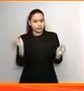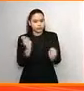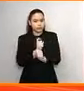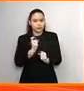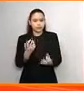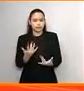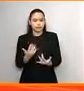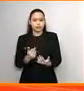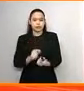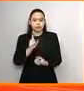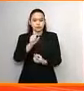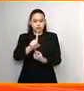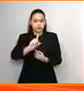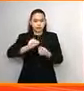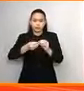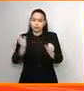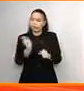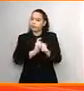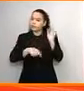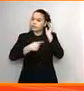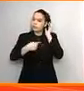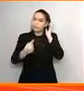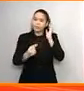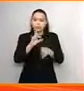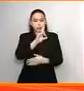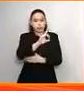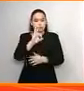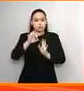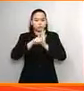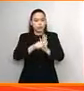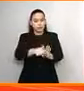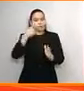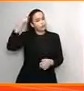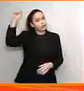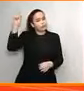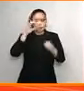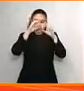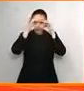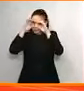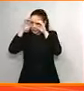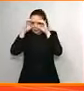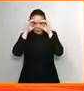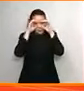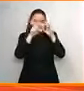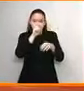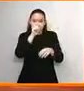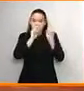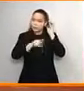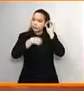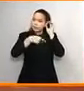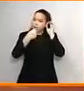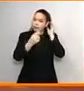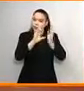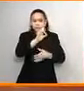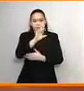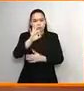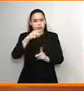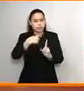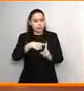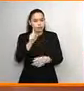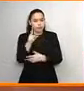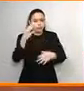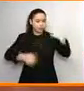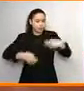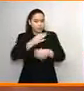Y este es el 1. Número ganador para La Diaria, 89, con su símbolo de sueños búho. Y para más uno, 89 más 1. Muchas